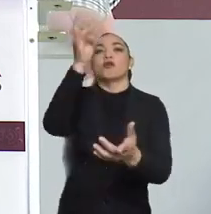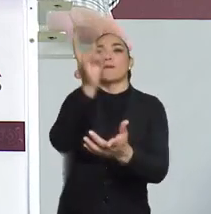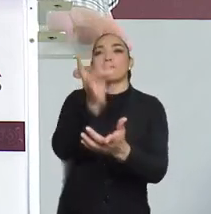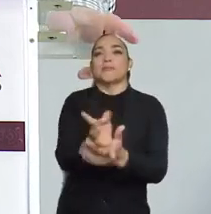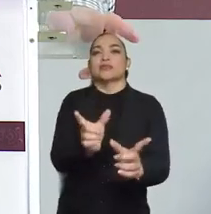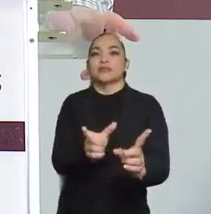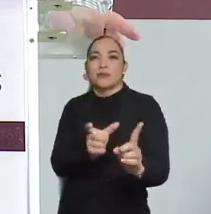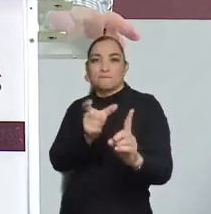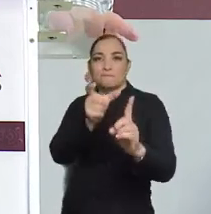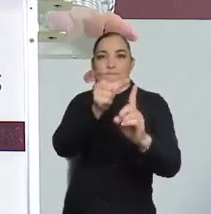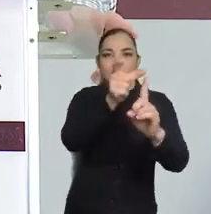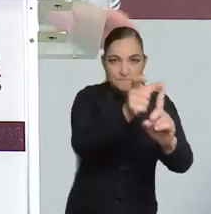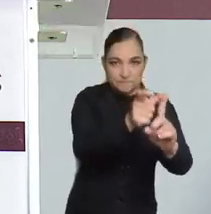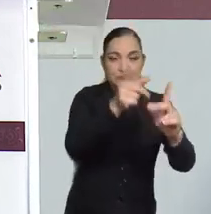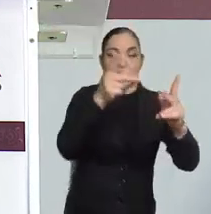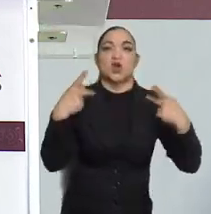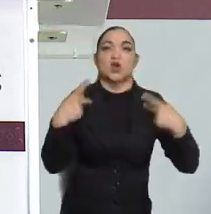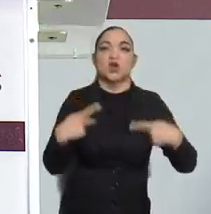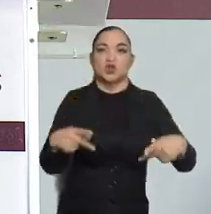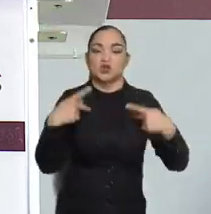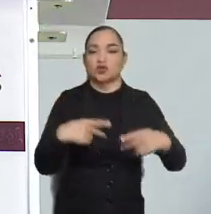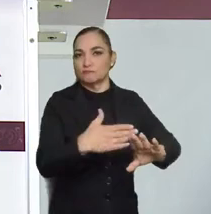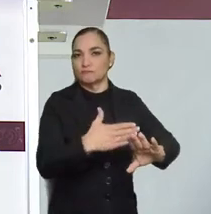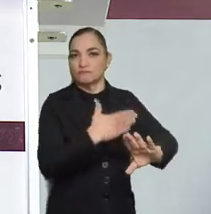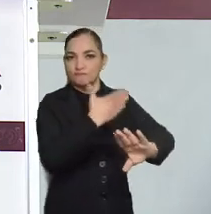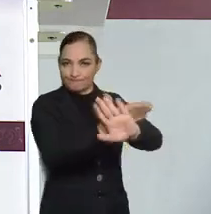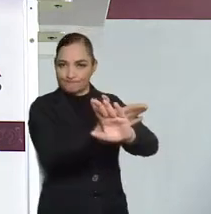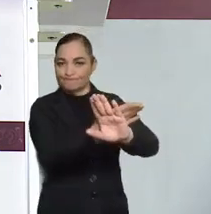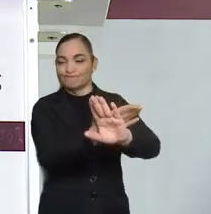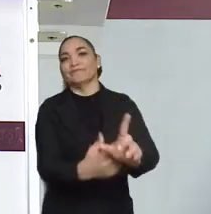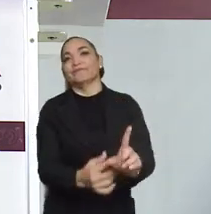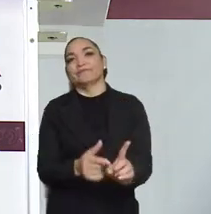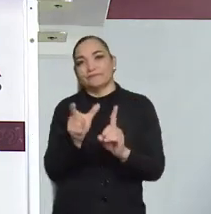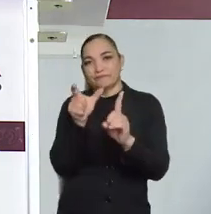Entonces, exactamente, pues pongan